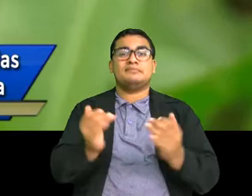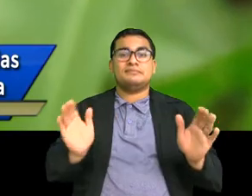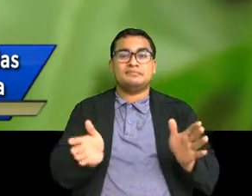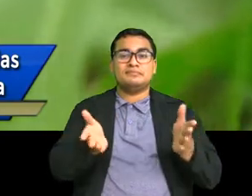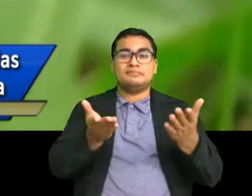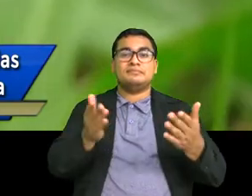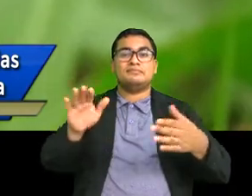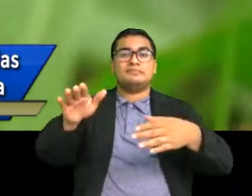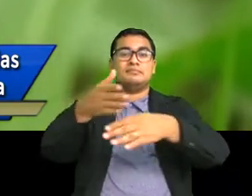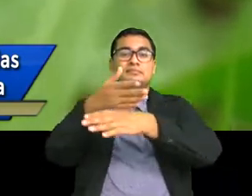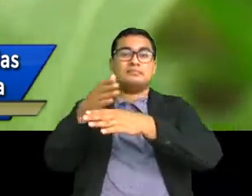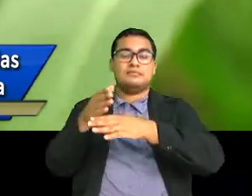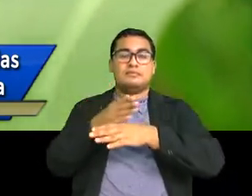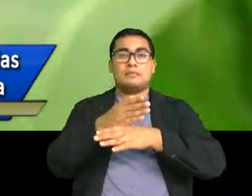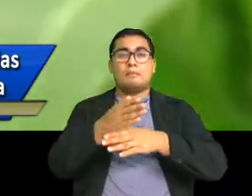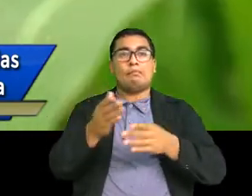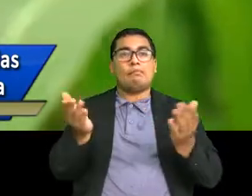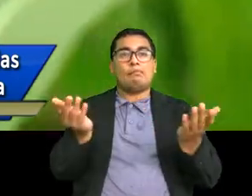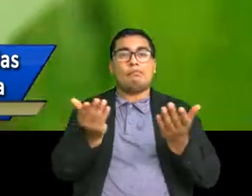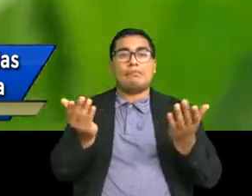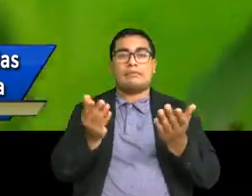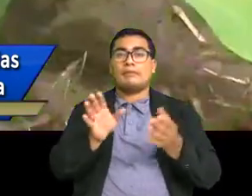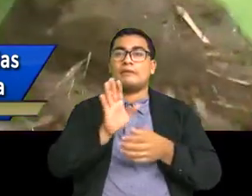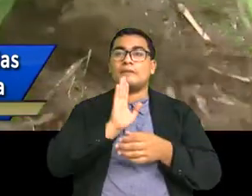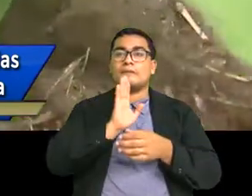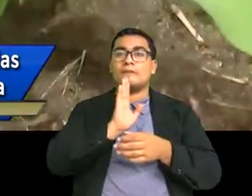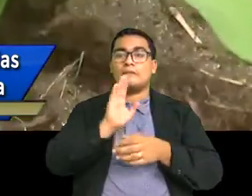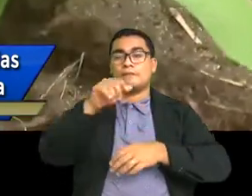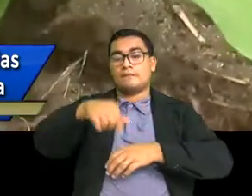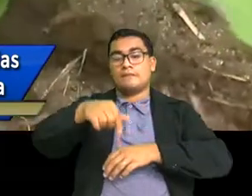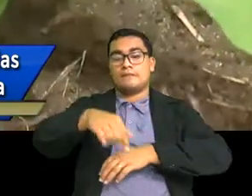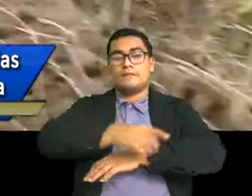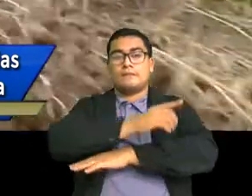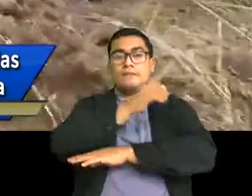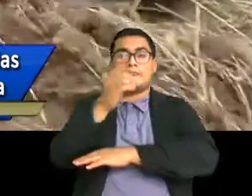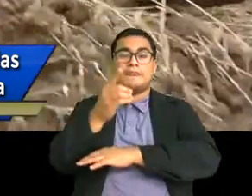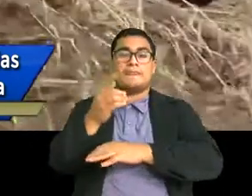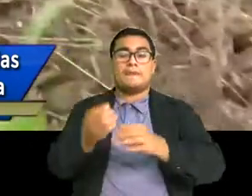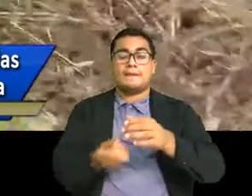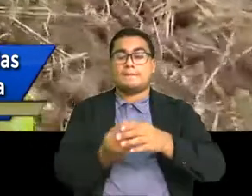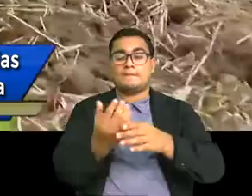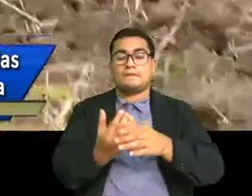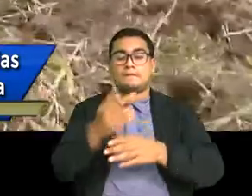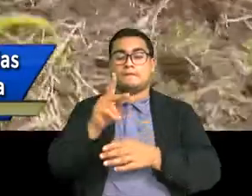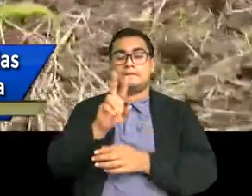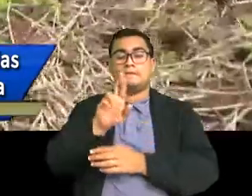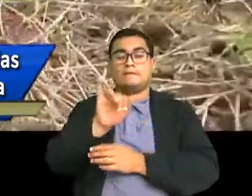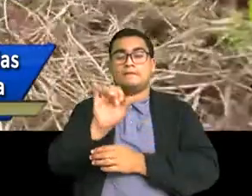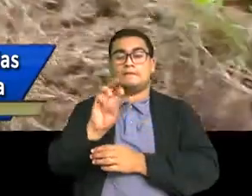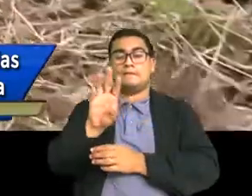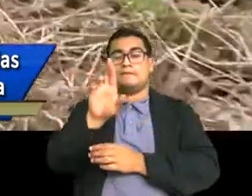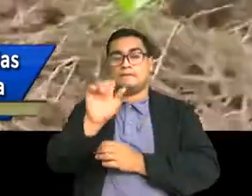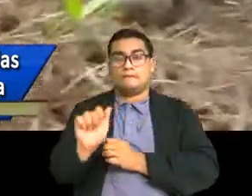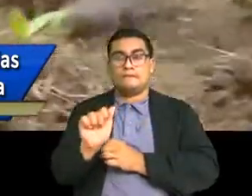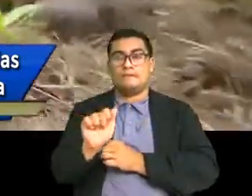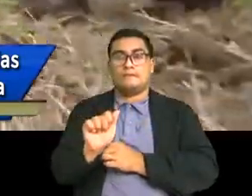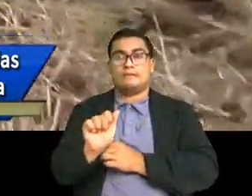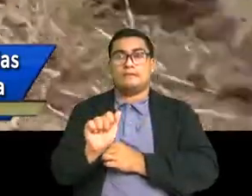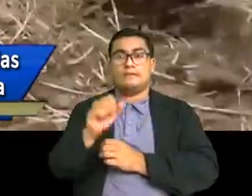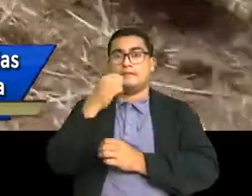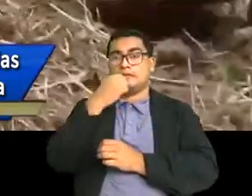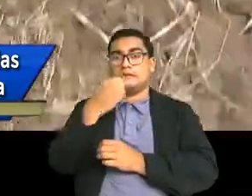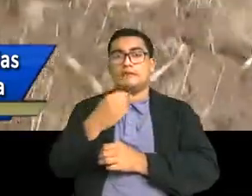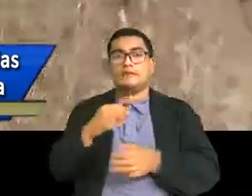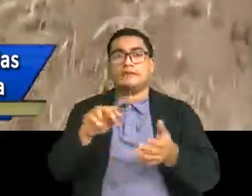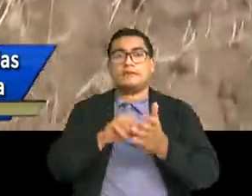la diversificación y hablamos hoy pues de la cosecha de primera o el ciclo agrícola que prácticamente